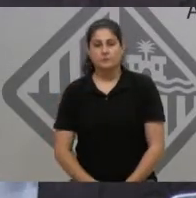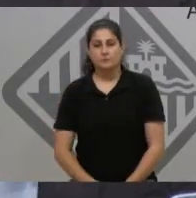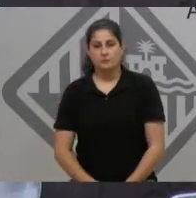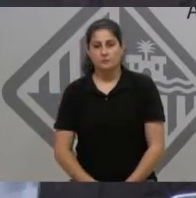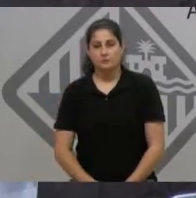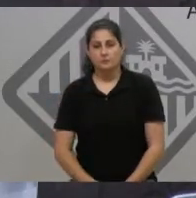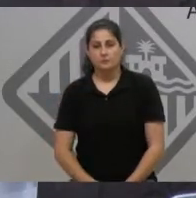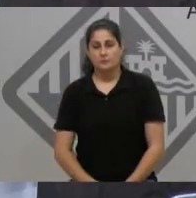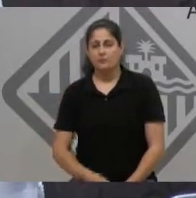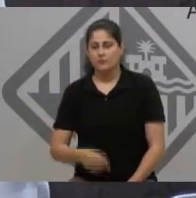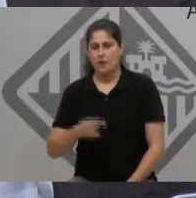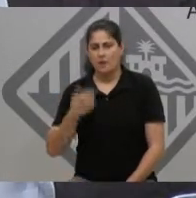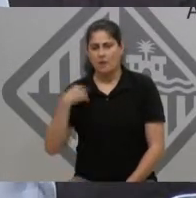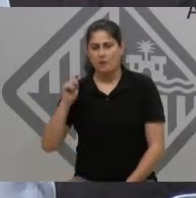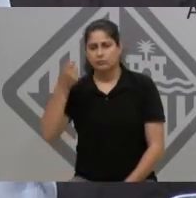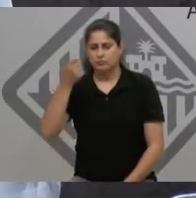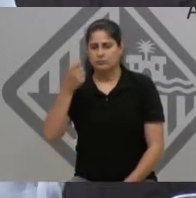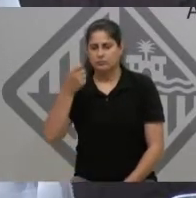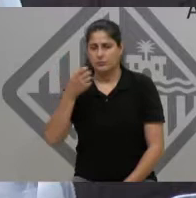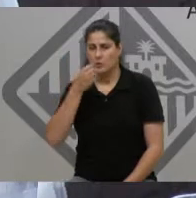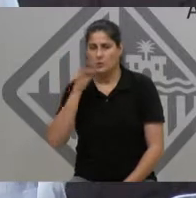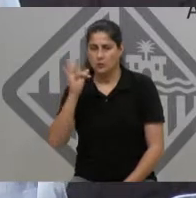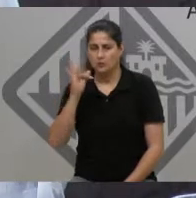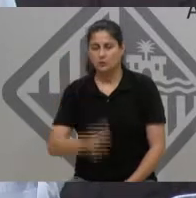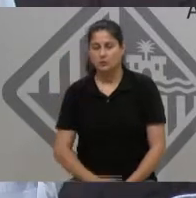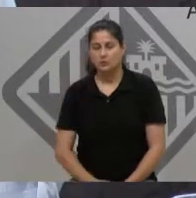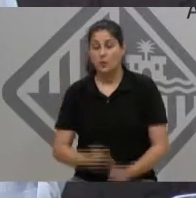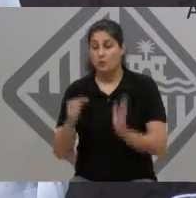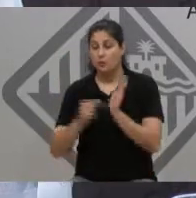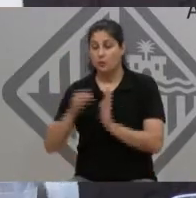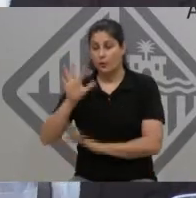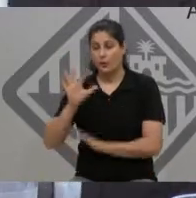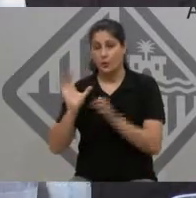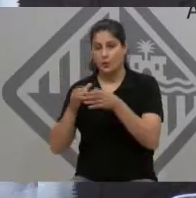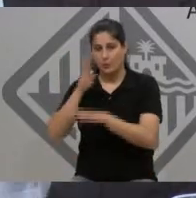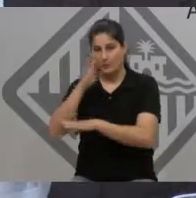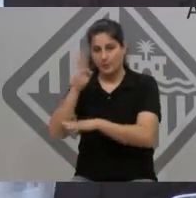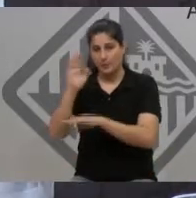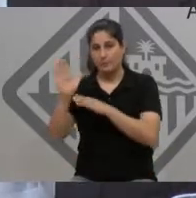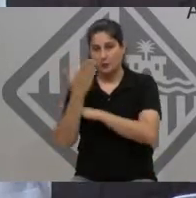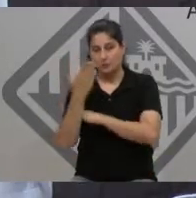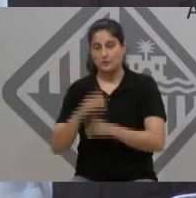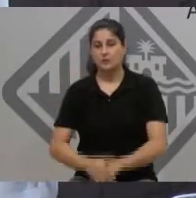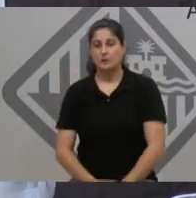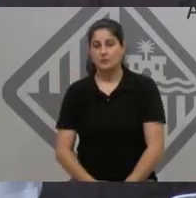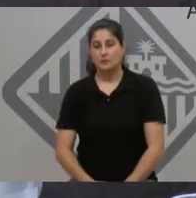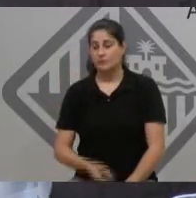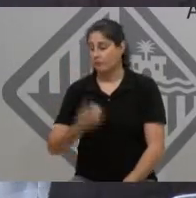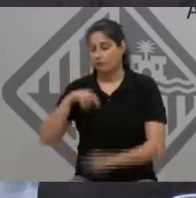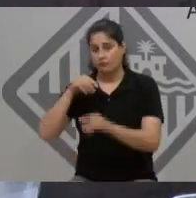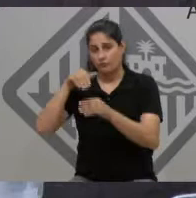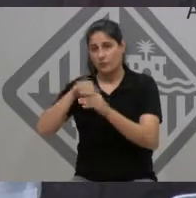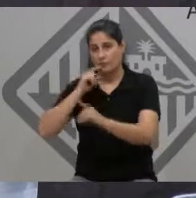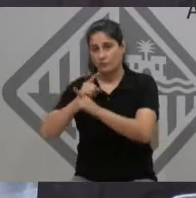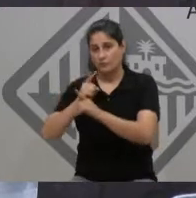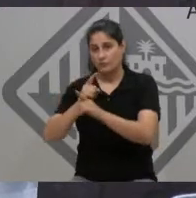cabo y es muy útil. El punto 5, que lo he comentado antes, es en contra. Lo he comentado